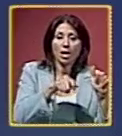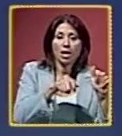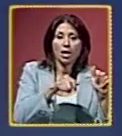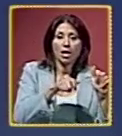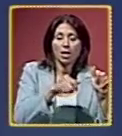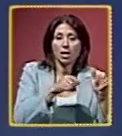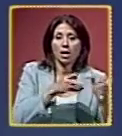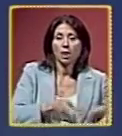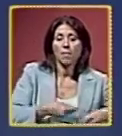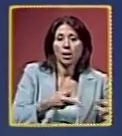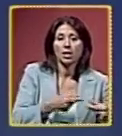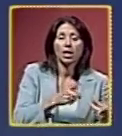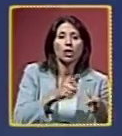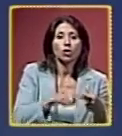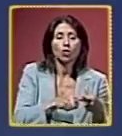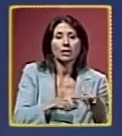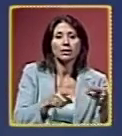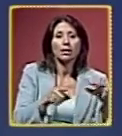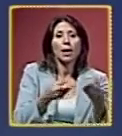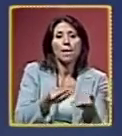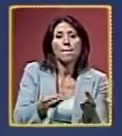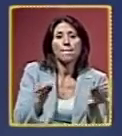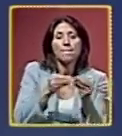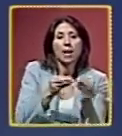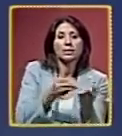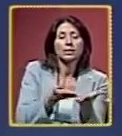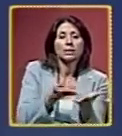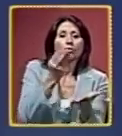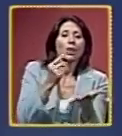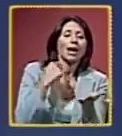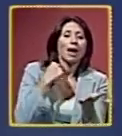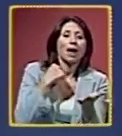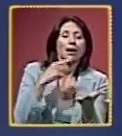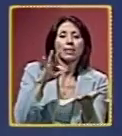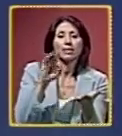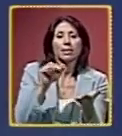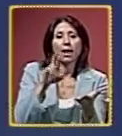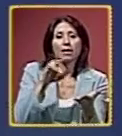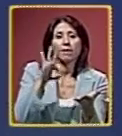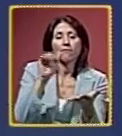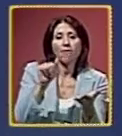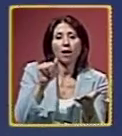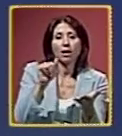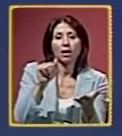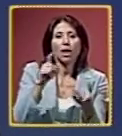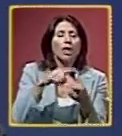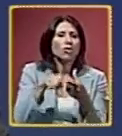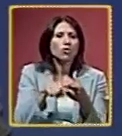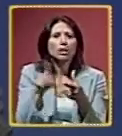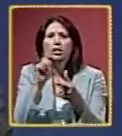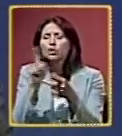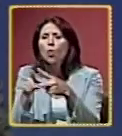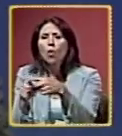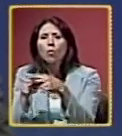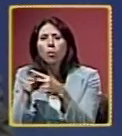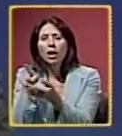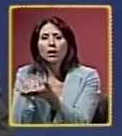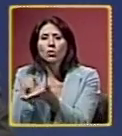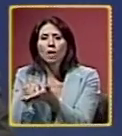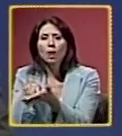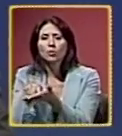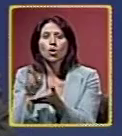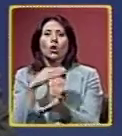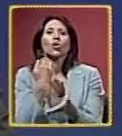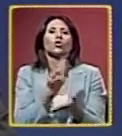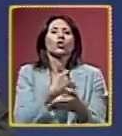campo para financiar esa inversión. Entonces, en lugar de endeudarnos, lo que hacemos es dar un gran salto en